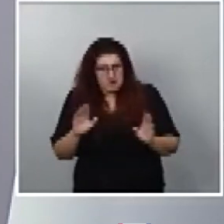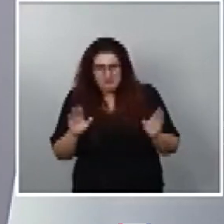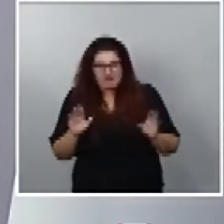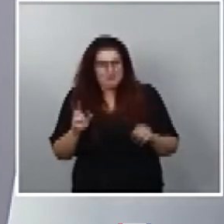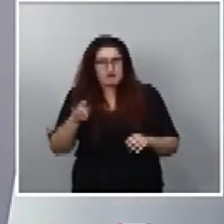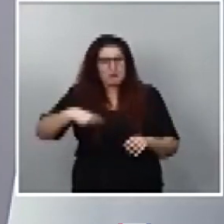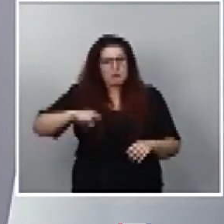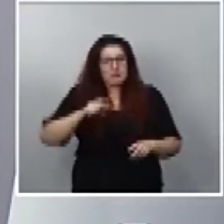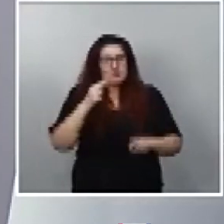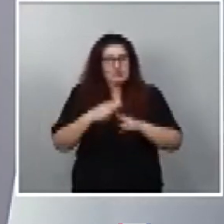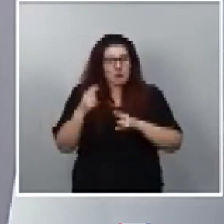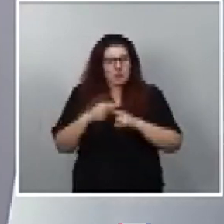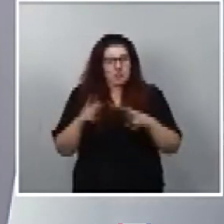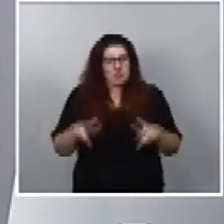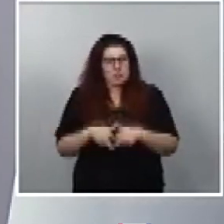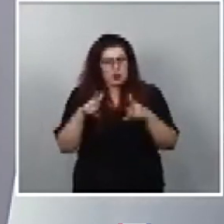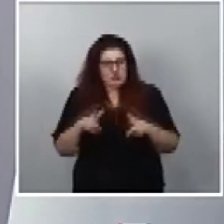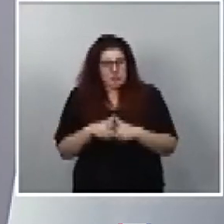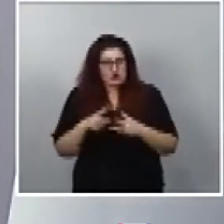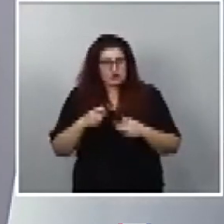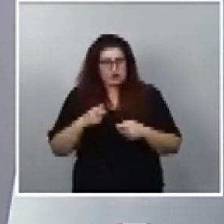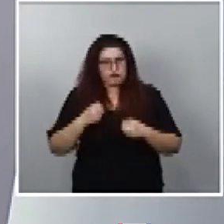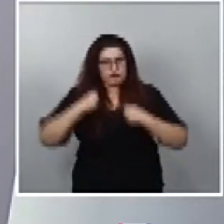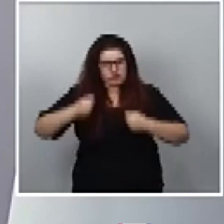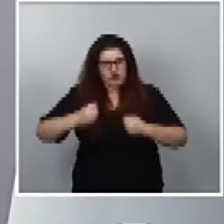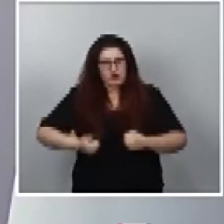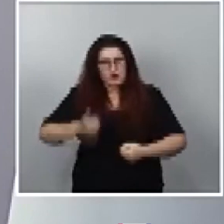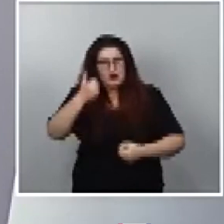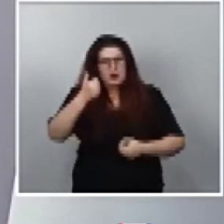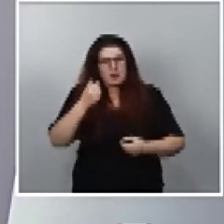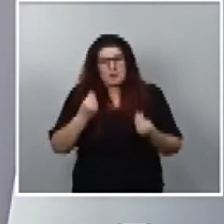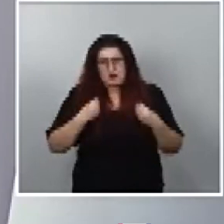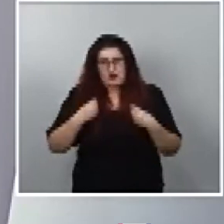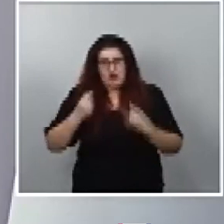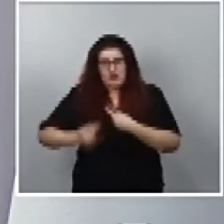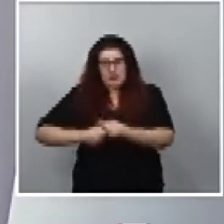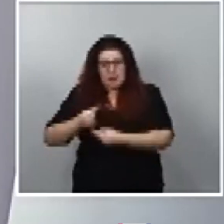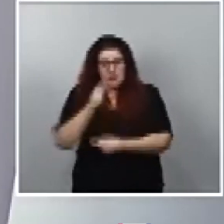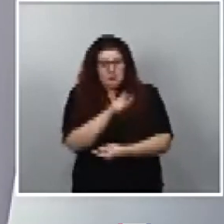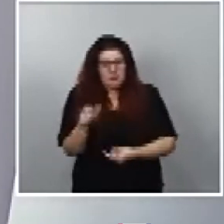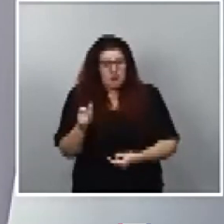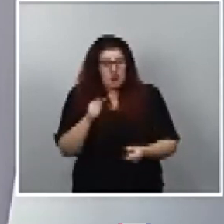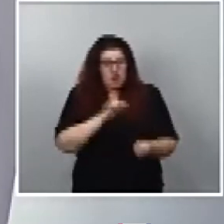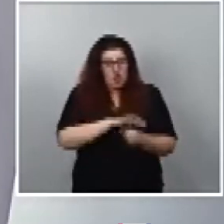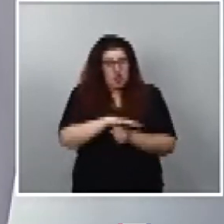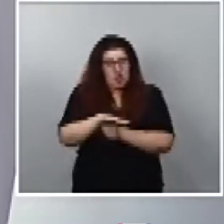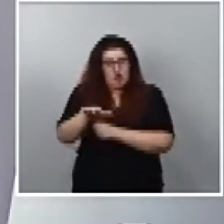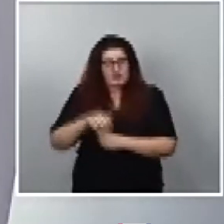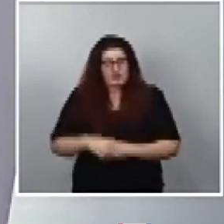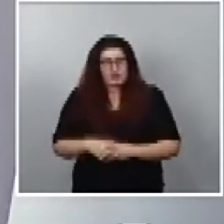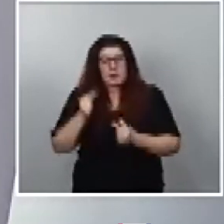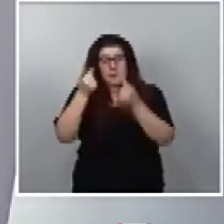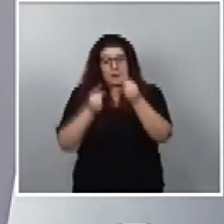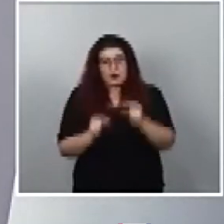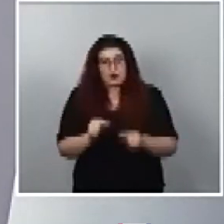reforzado las políticas sociales que impactan en el día a día de la vida de los ciudadanos de hecho los presupuestos